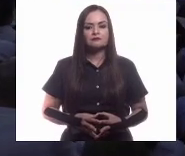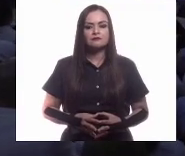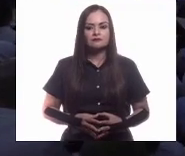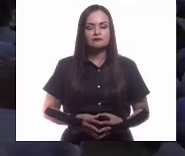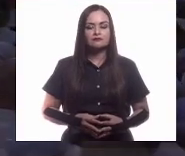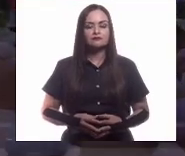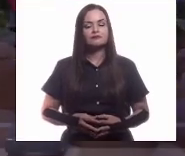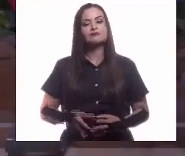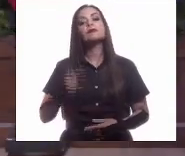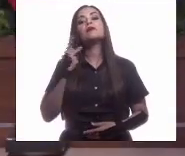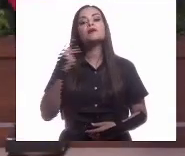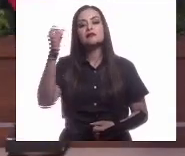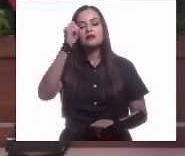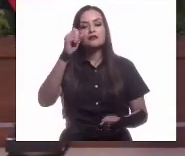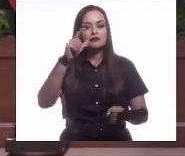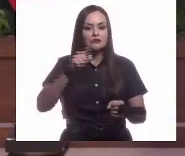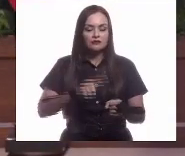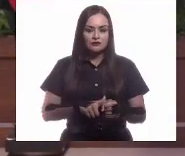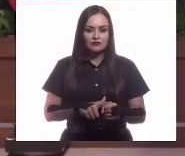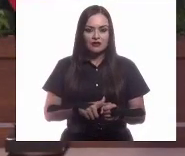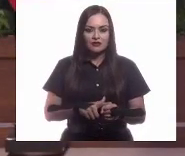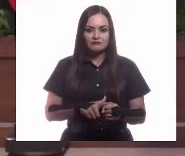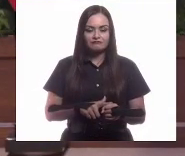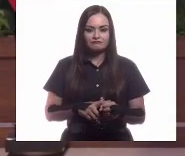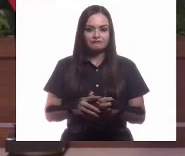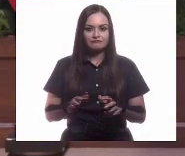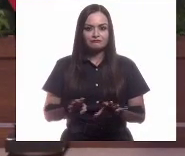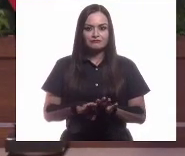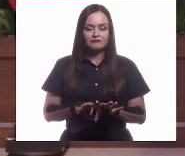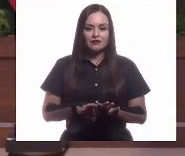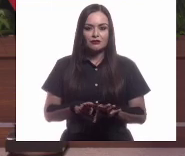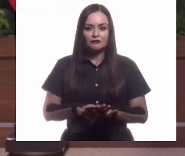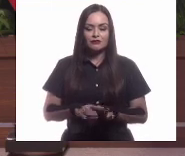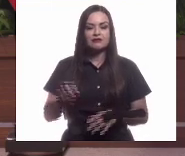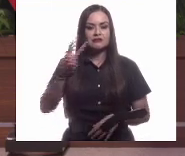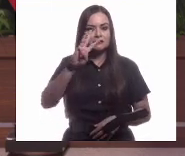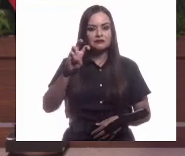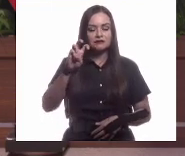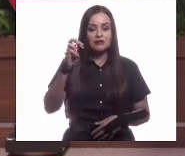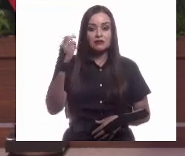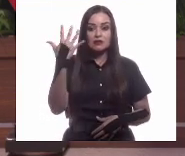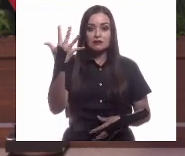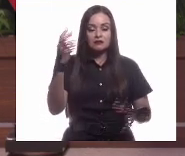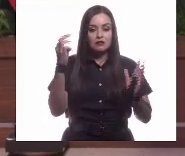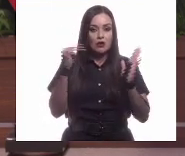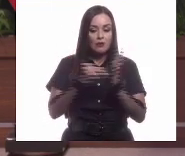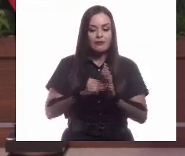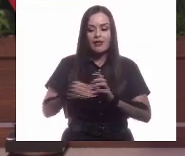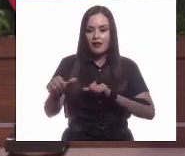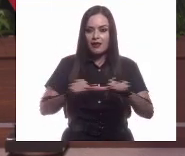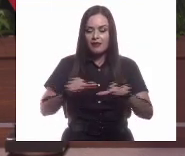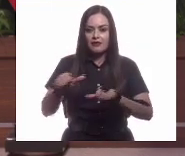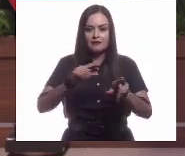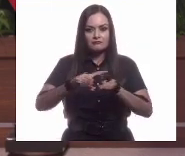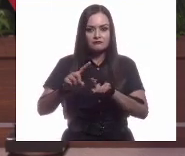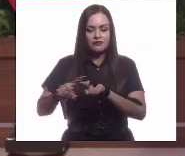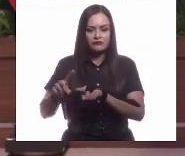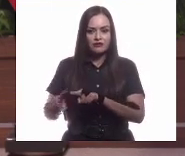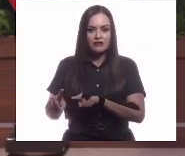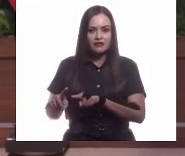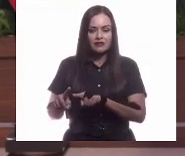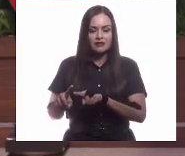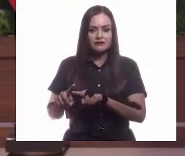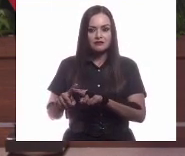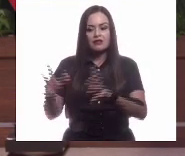La política social se complementa con un paquete de 305 mil acciones para abatir las carencias en materia de